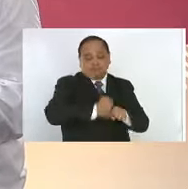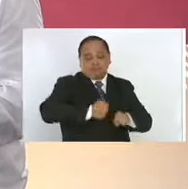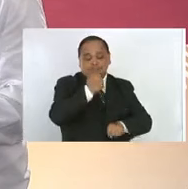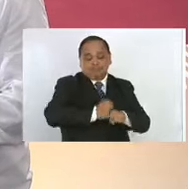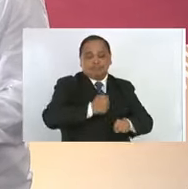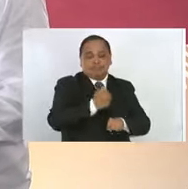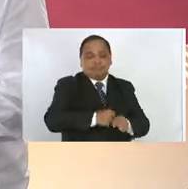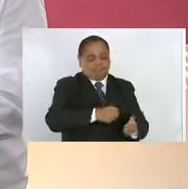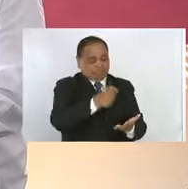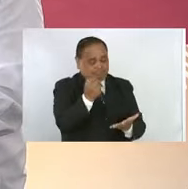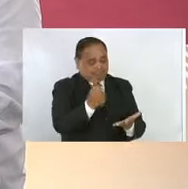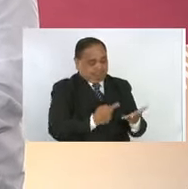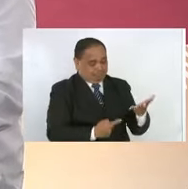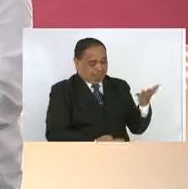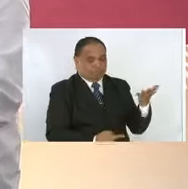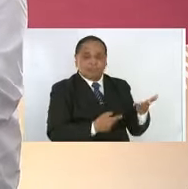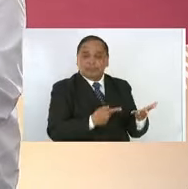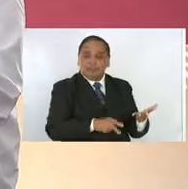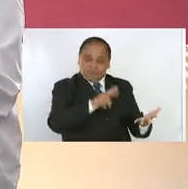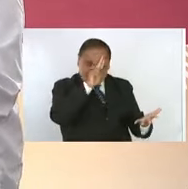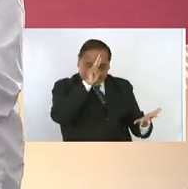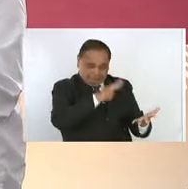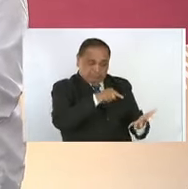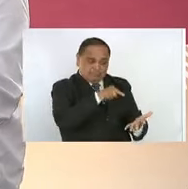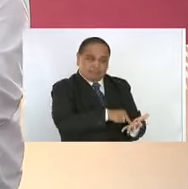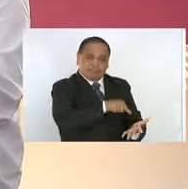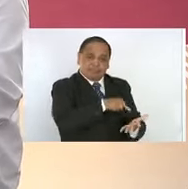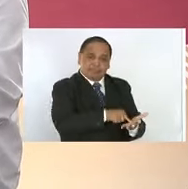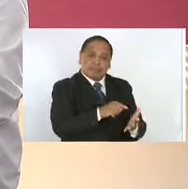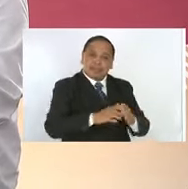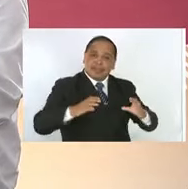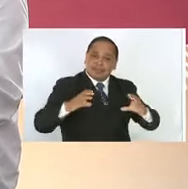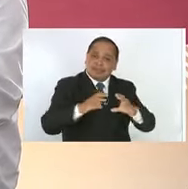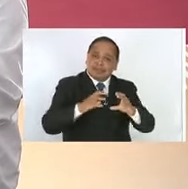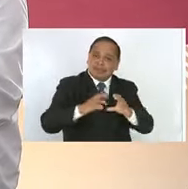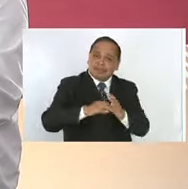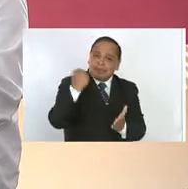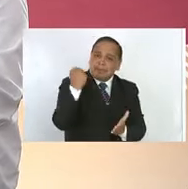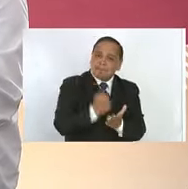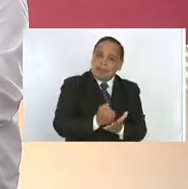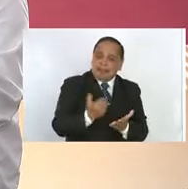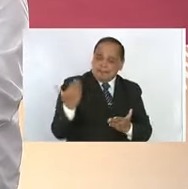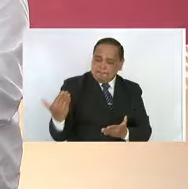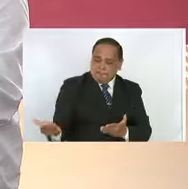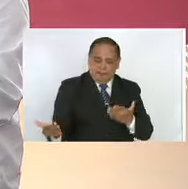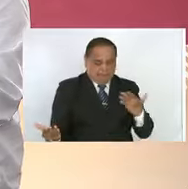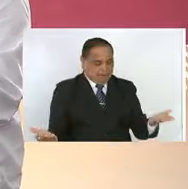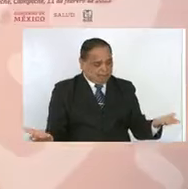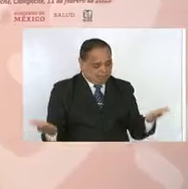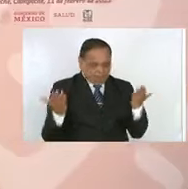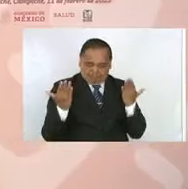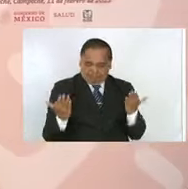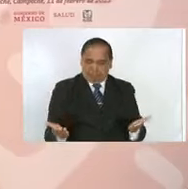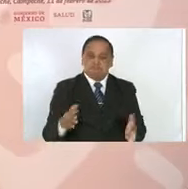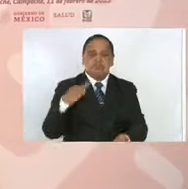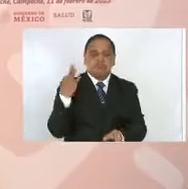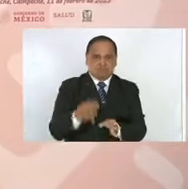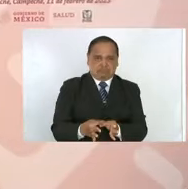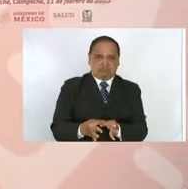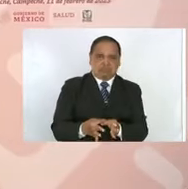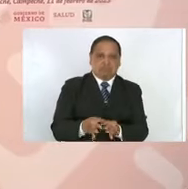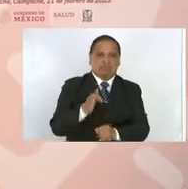manufactura para lograr el reconocimiento de las certificaciones emitidas por ambas agencias.